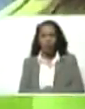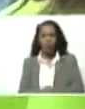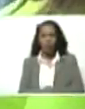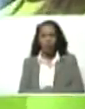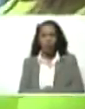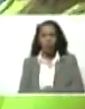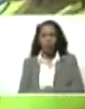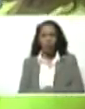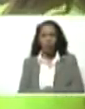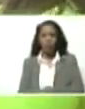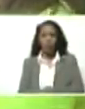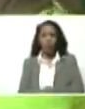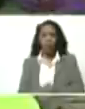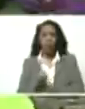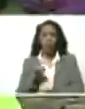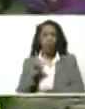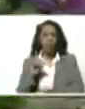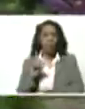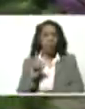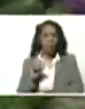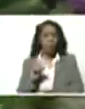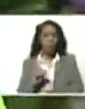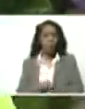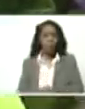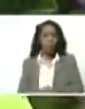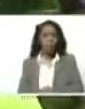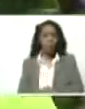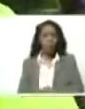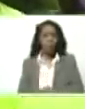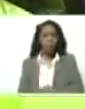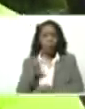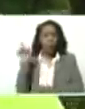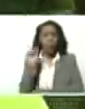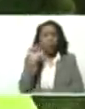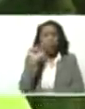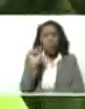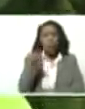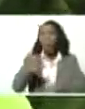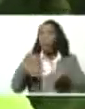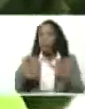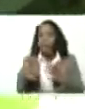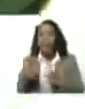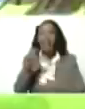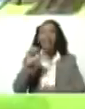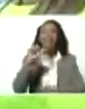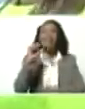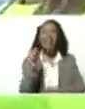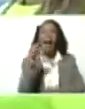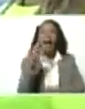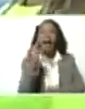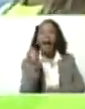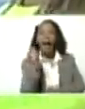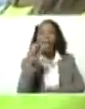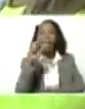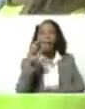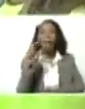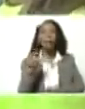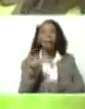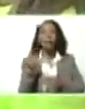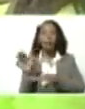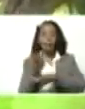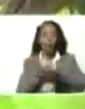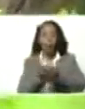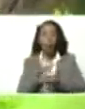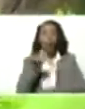los perfumes y también para la gastronomía. ¿Es la semilla de? Sarrapia. Sarrapia.